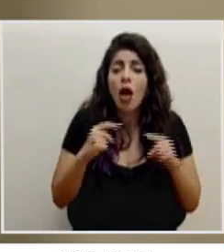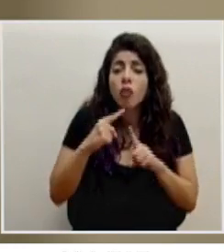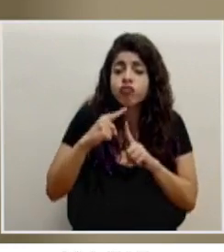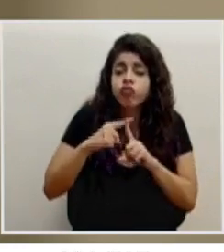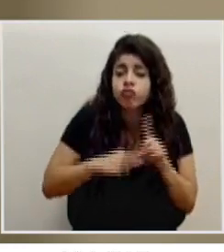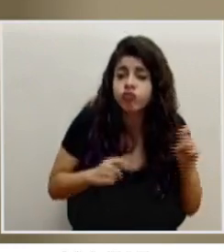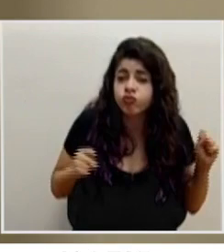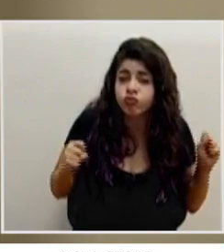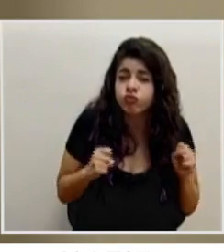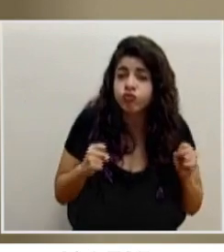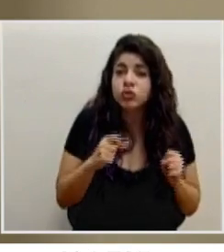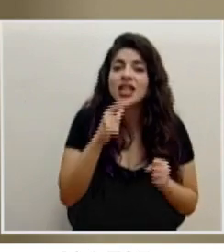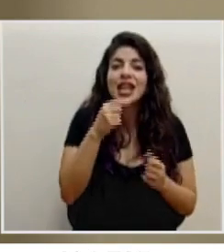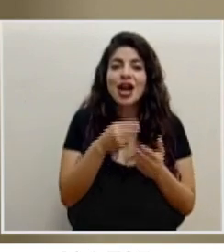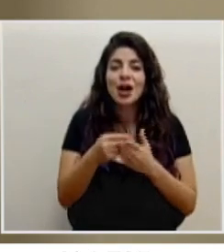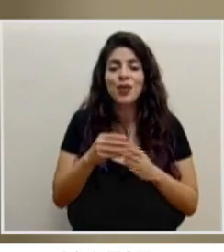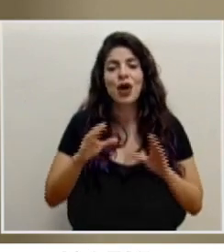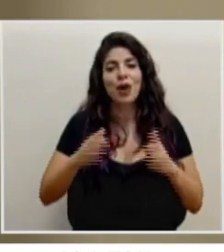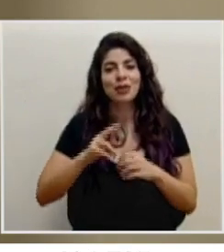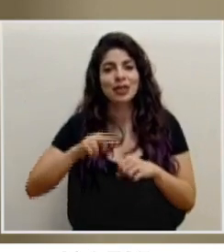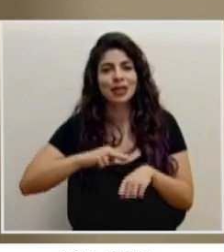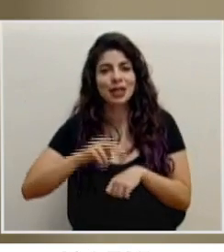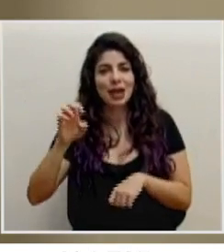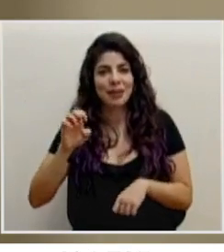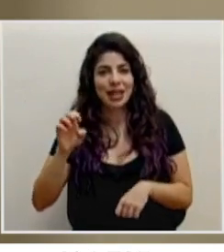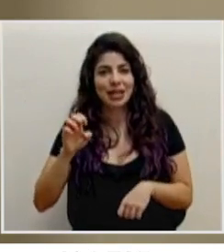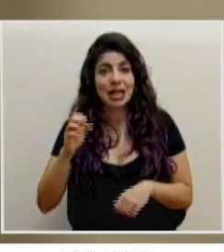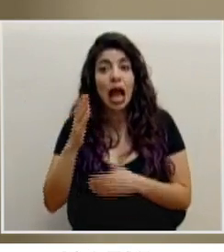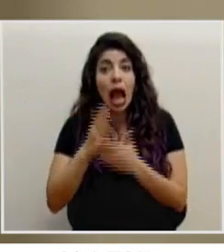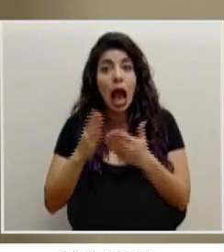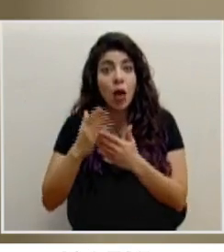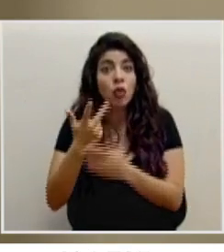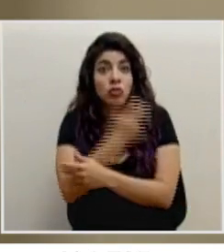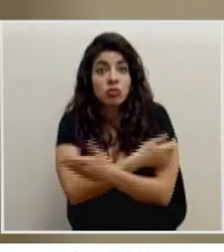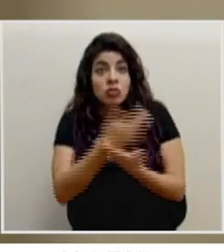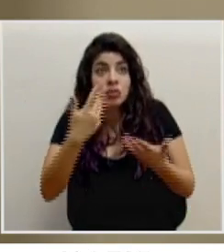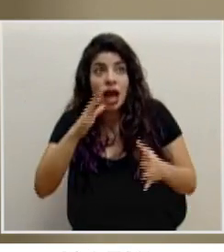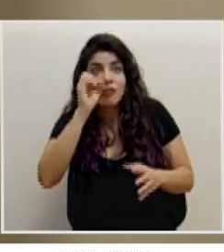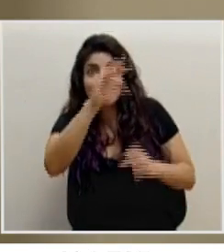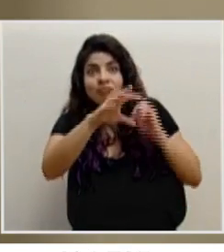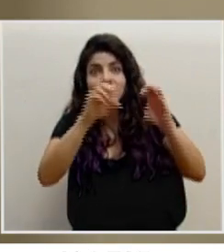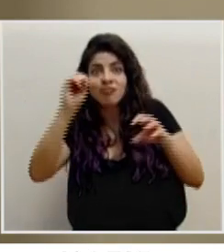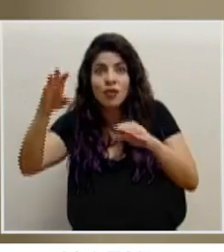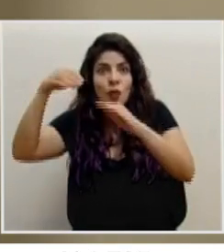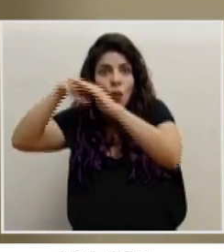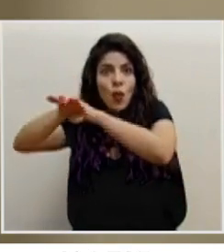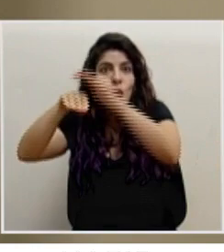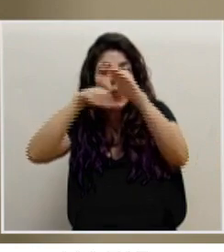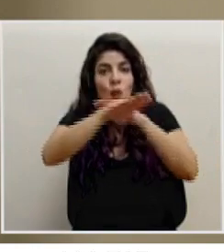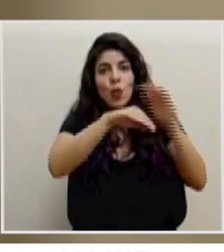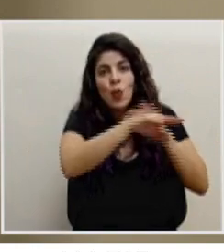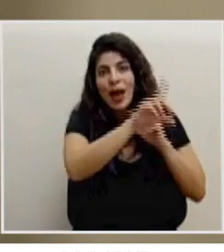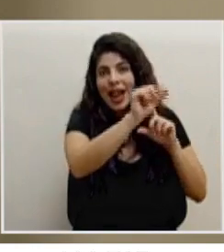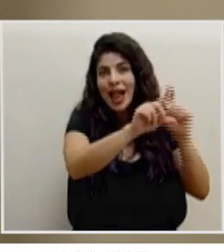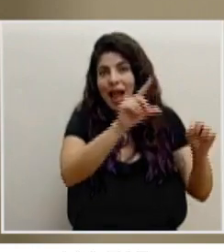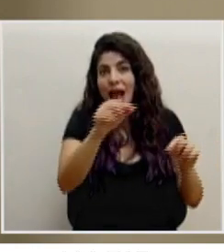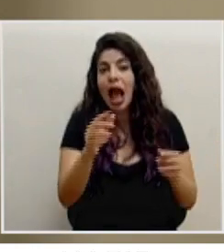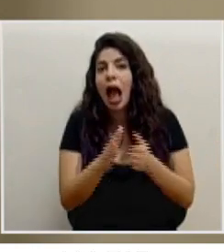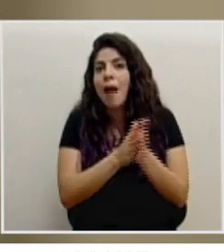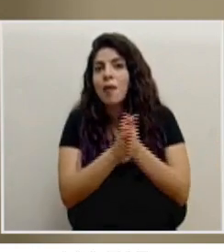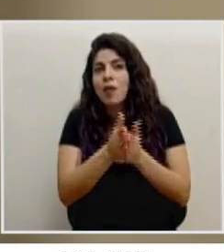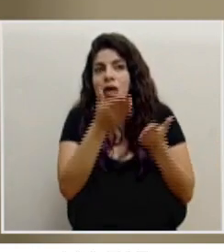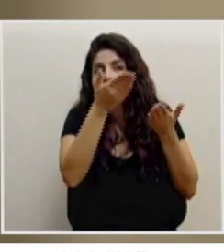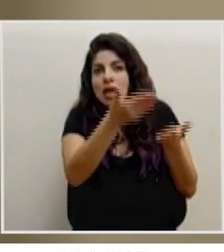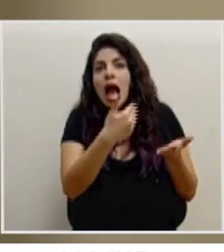Comisión Nacional de Emergencias. Parte de las dosis ya están en las regiones, debidamente almacenadas, aprovechando, como les dije, los congeladores de ultra